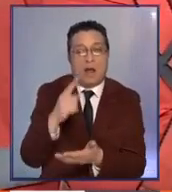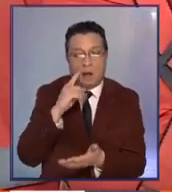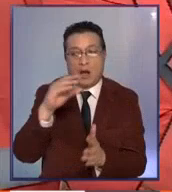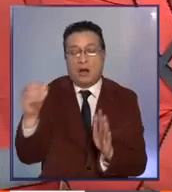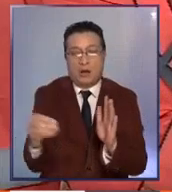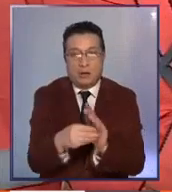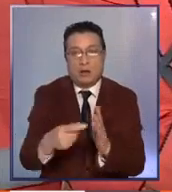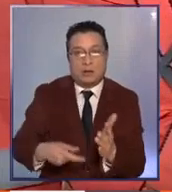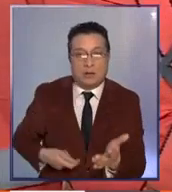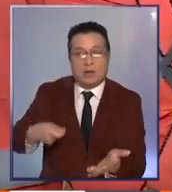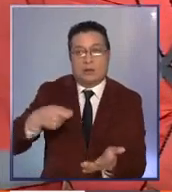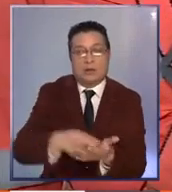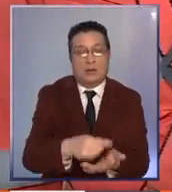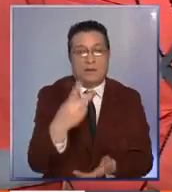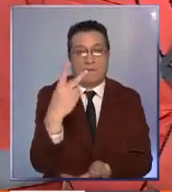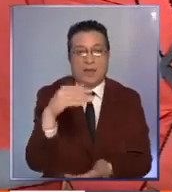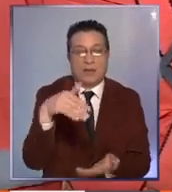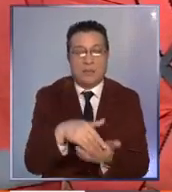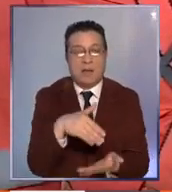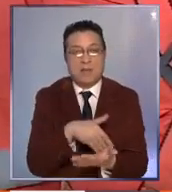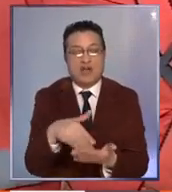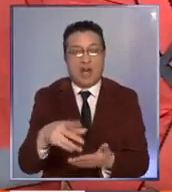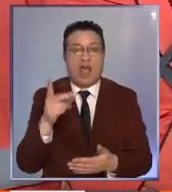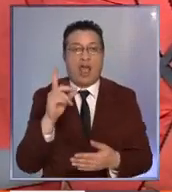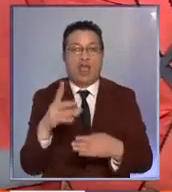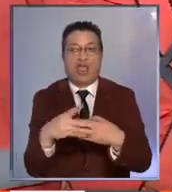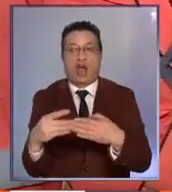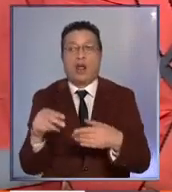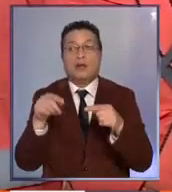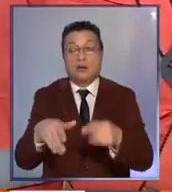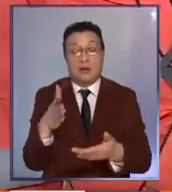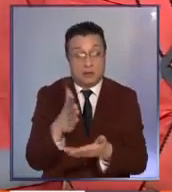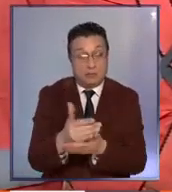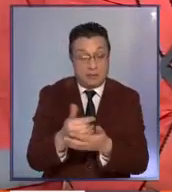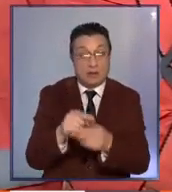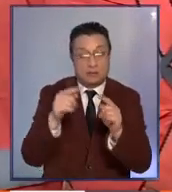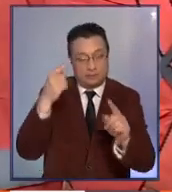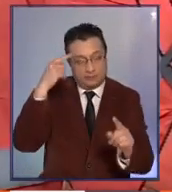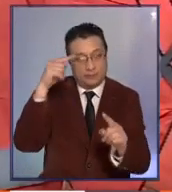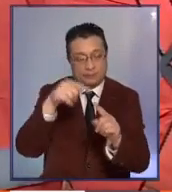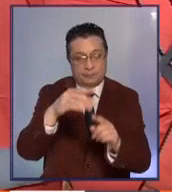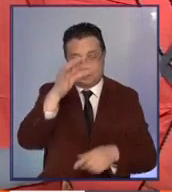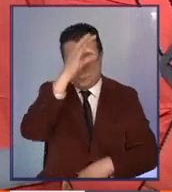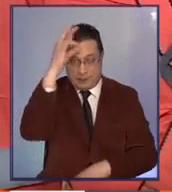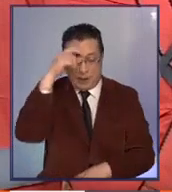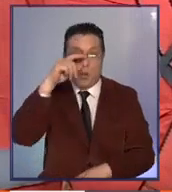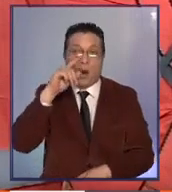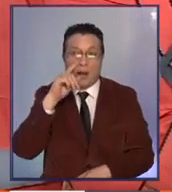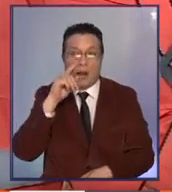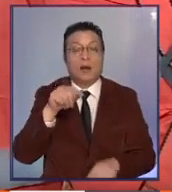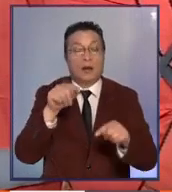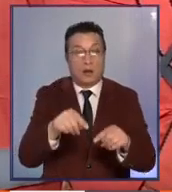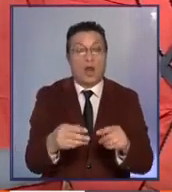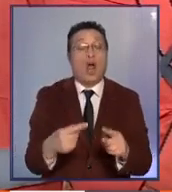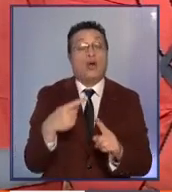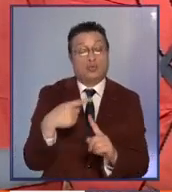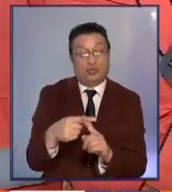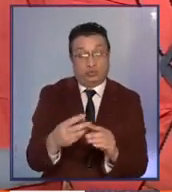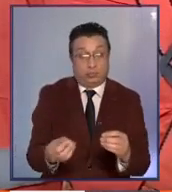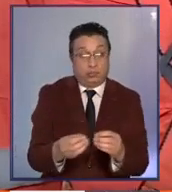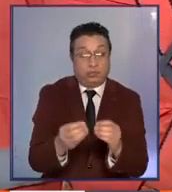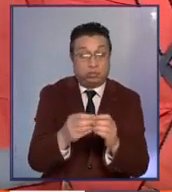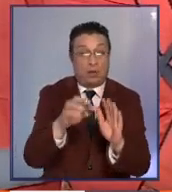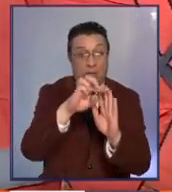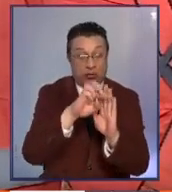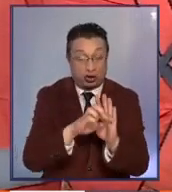inversión de cerca de 20.000 millones de dólares. Y parte de ese plan es lo que estamos haciendo en la Araucanía. En la Araucanía, la suma de los proyectos que estamos